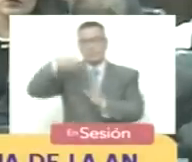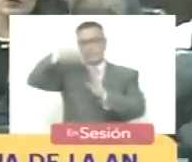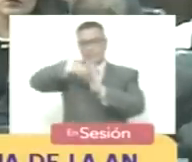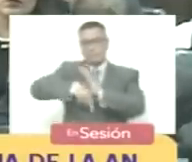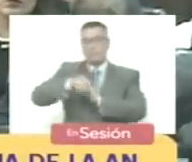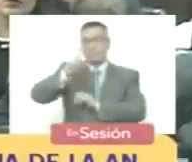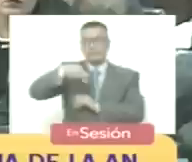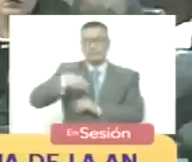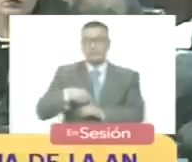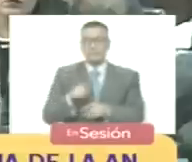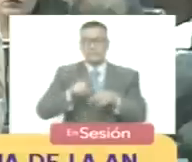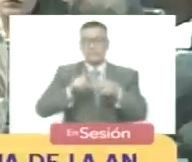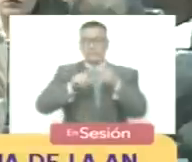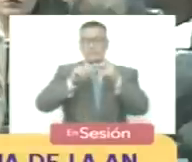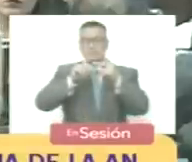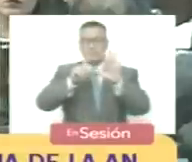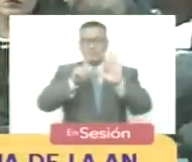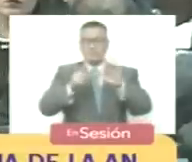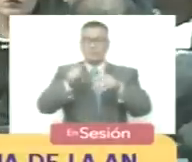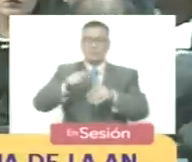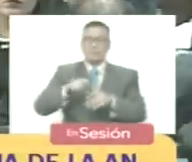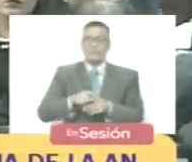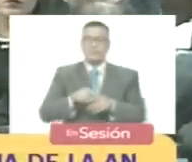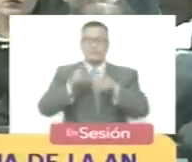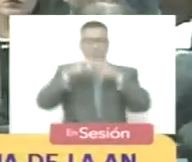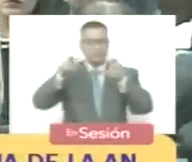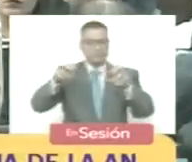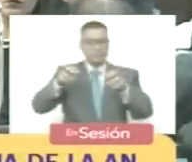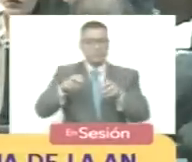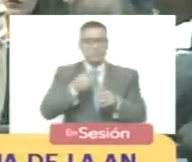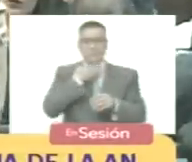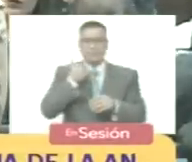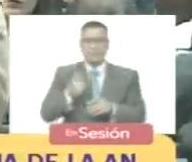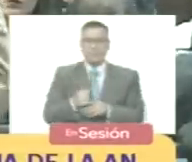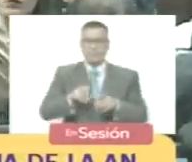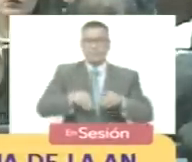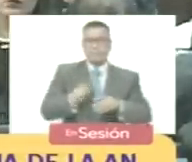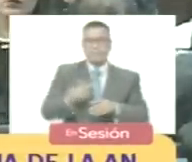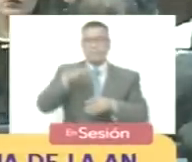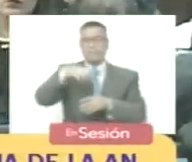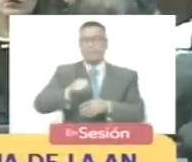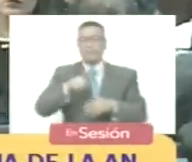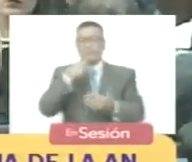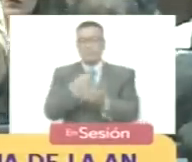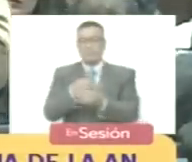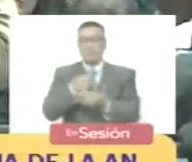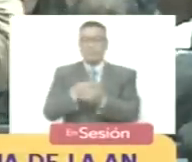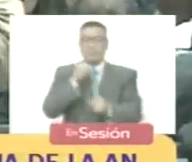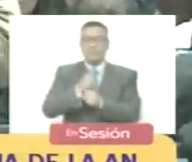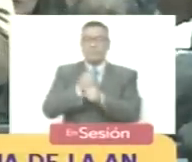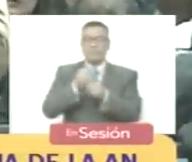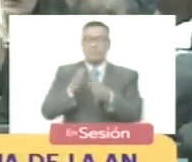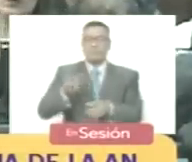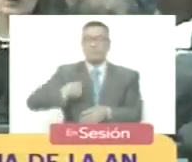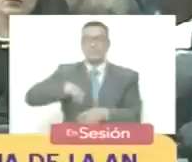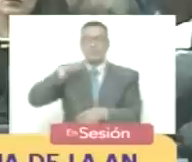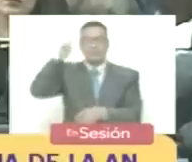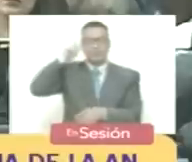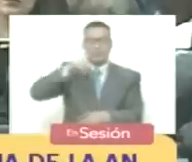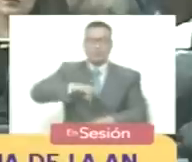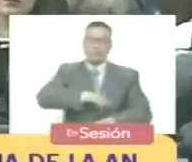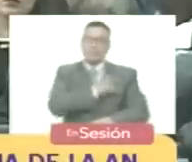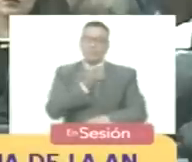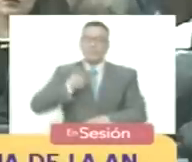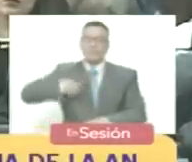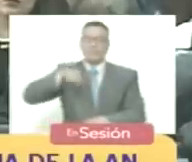también, presidente, en el segundo semestre, el tema de mejorar la capacidad adquisitiva del salario de los trabajadores, de nuestros profesores universitarios, de